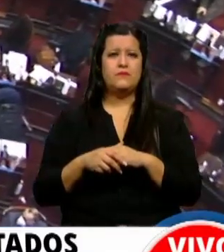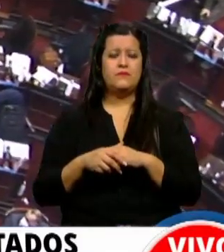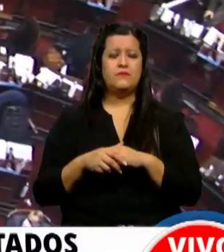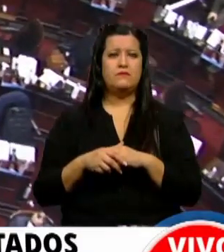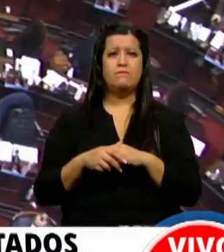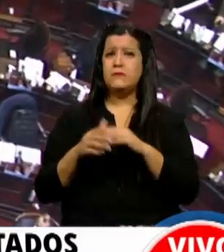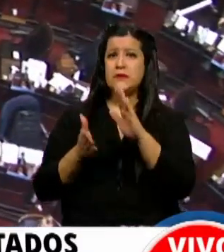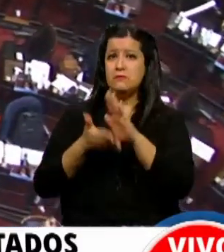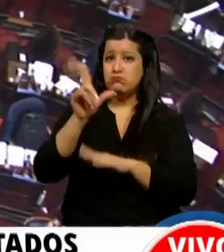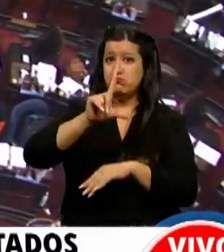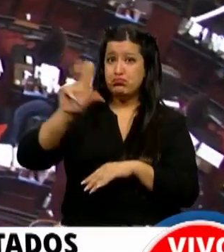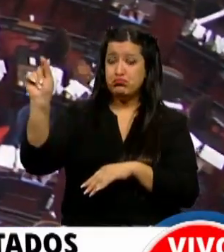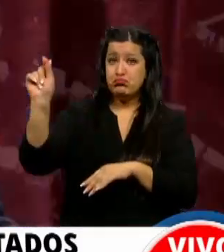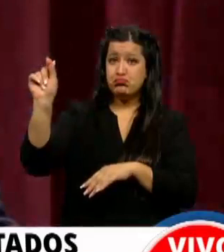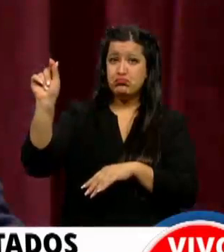¿Se fue?